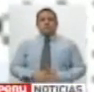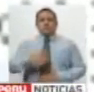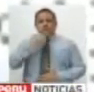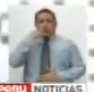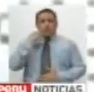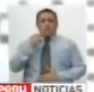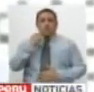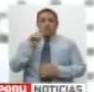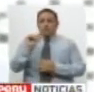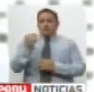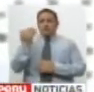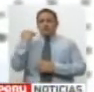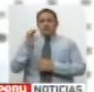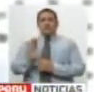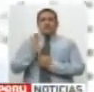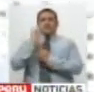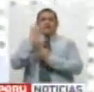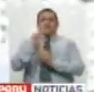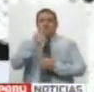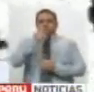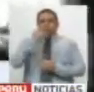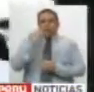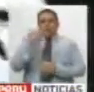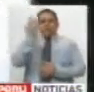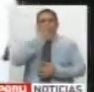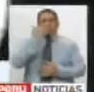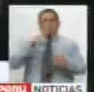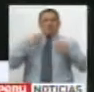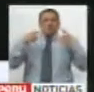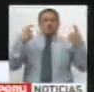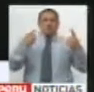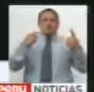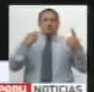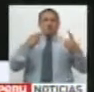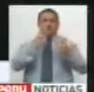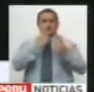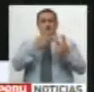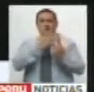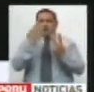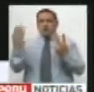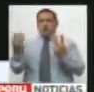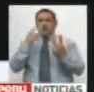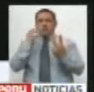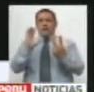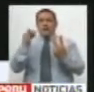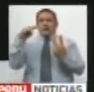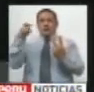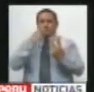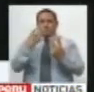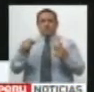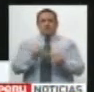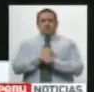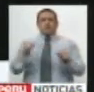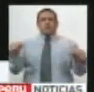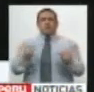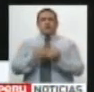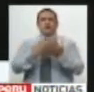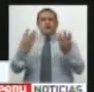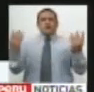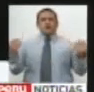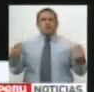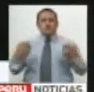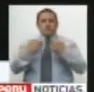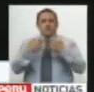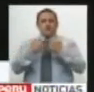reciente spot en el que se compara a Martin Luther King con César Acuña ha generado diversas reacciones y críticas en las